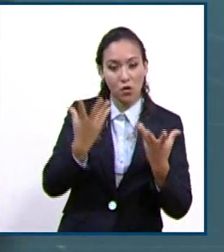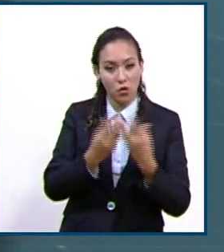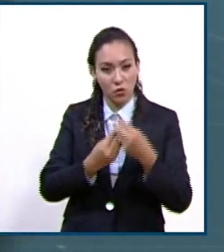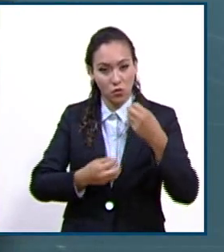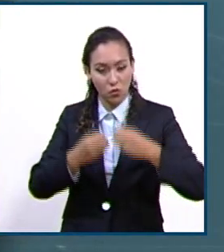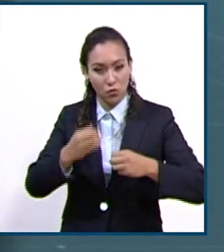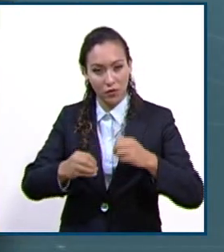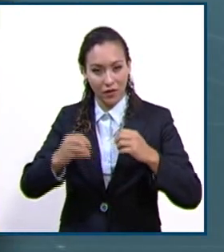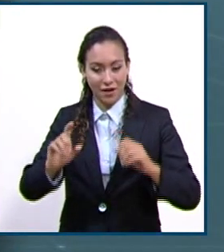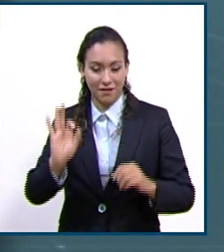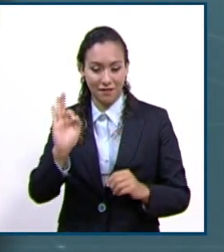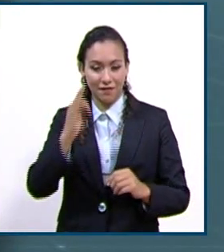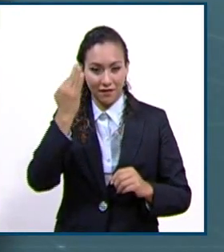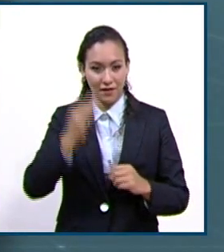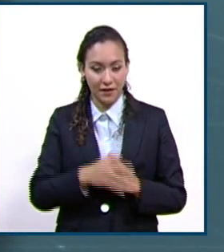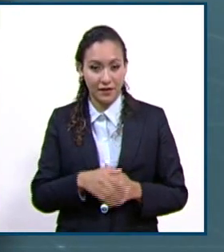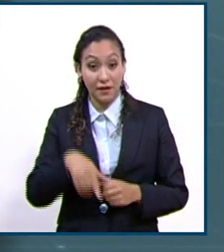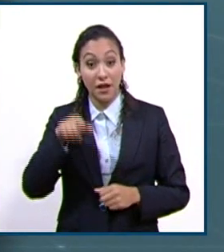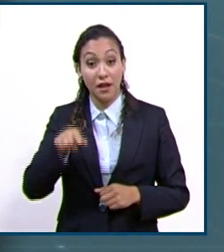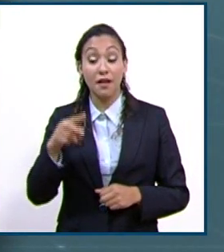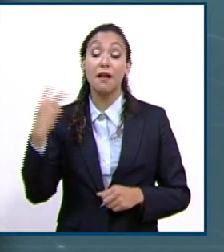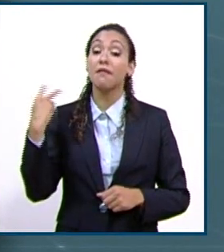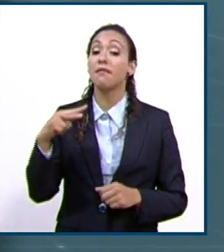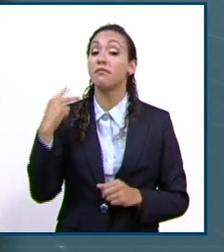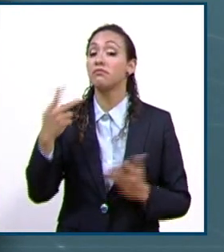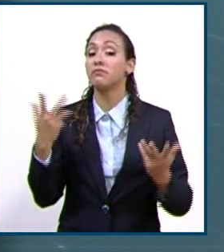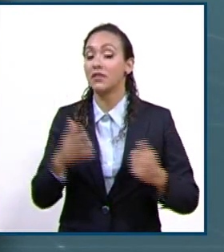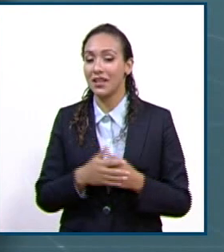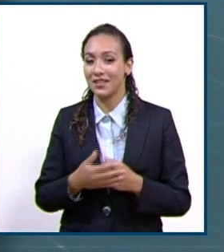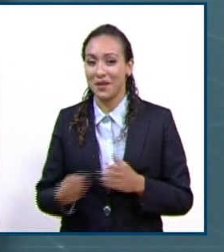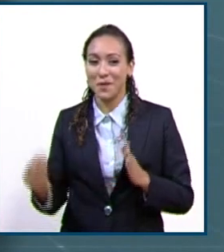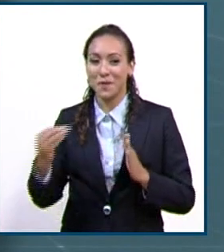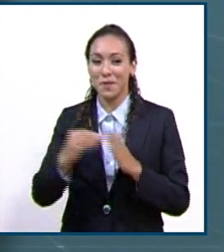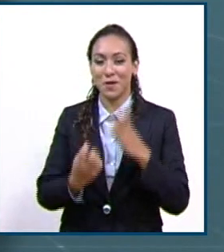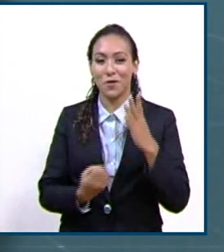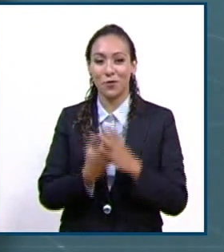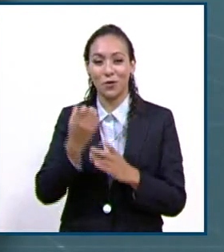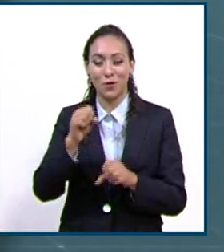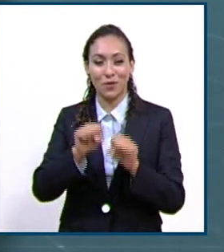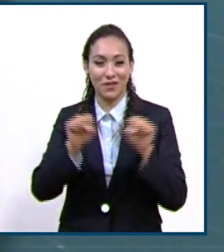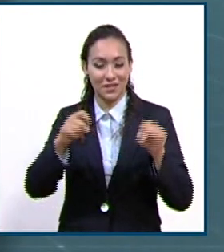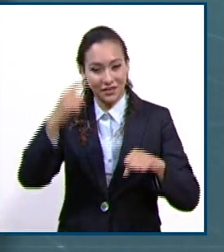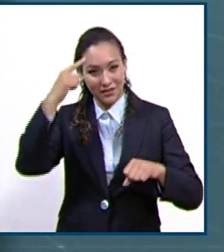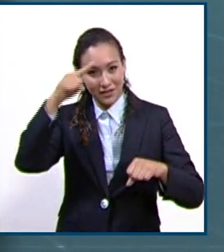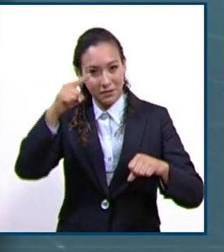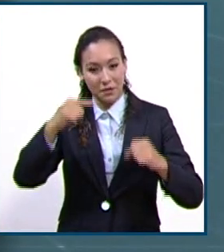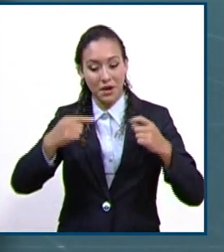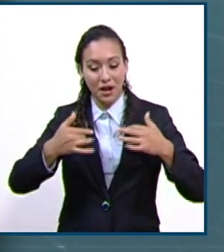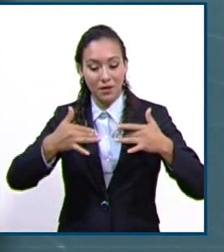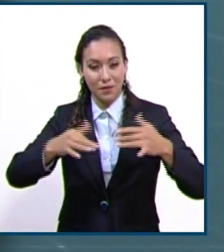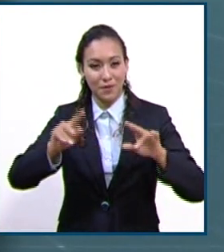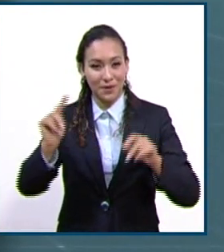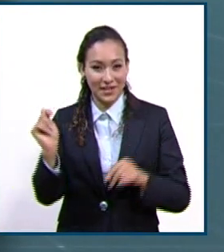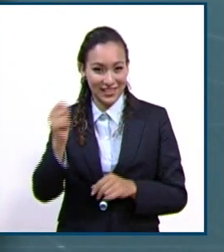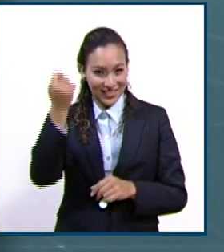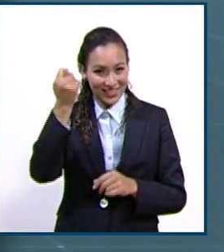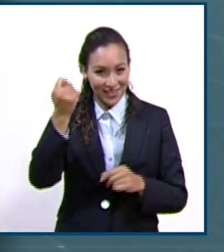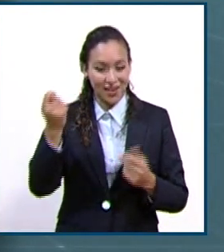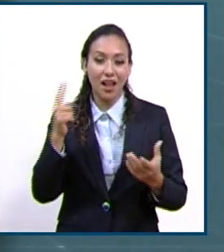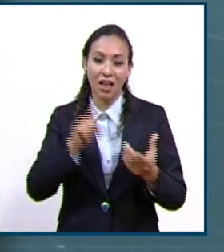Judicial Federal, el Poder Judicial de Veracruz implementará el Sistema Integral de Seguimiento de Expedientes en todos sus